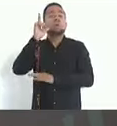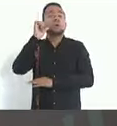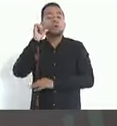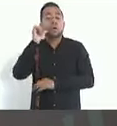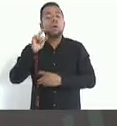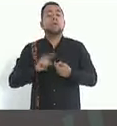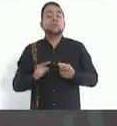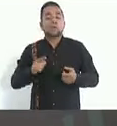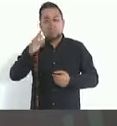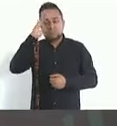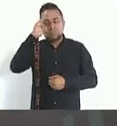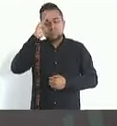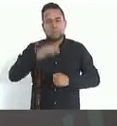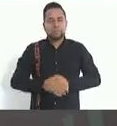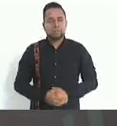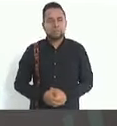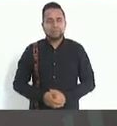Porque